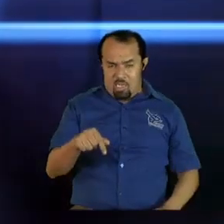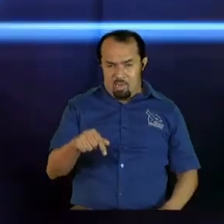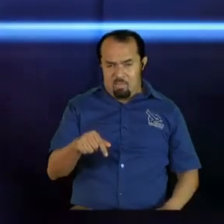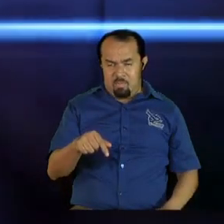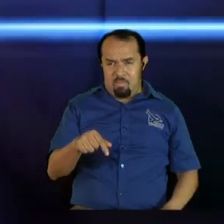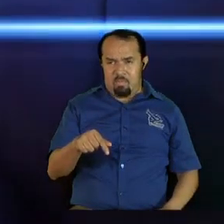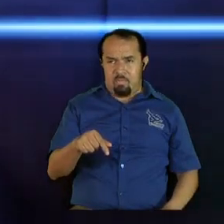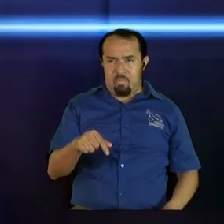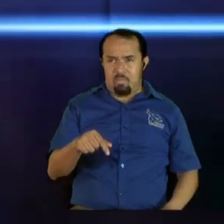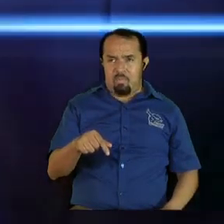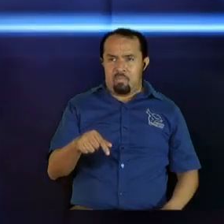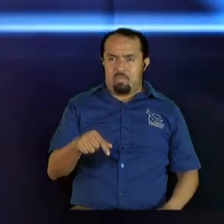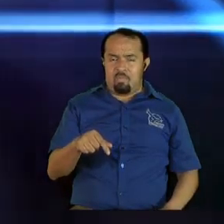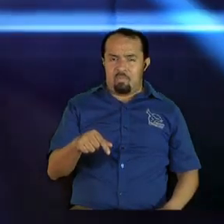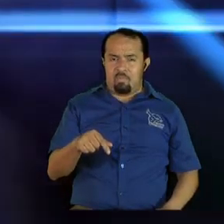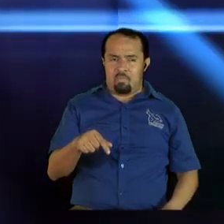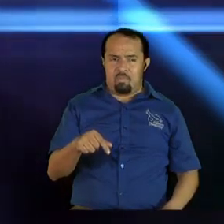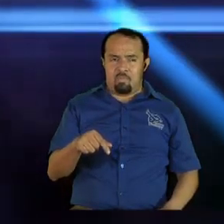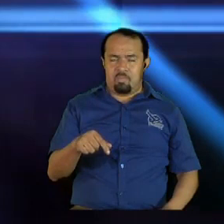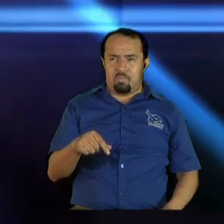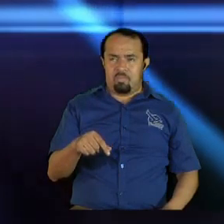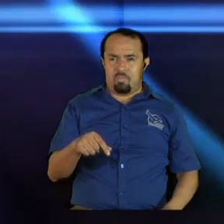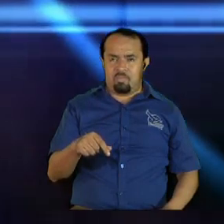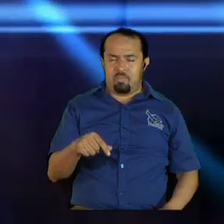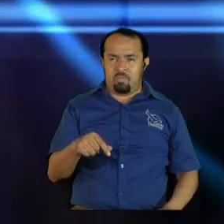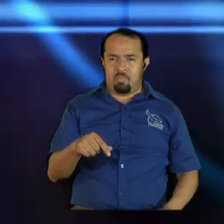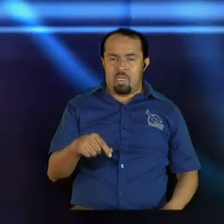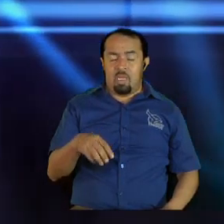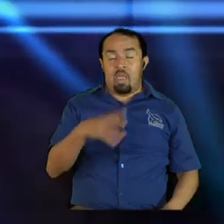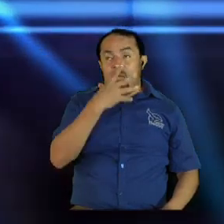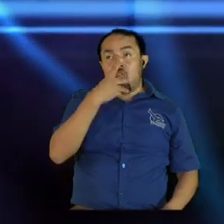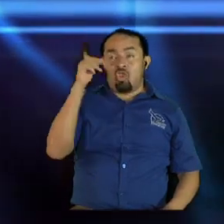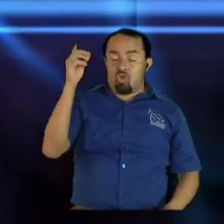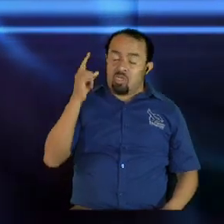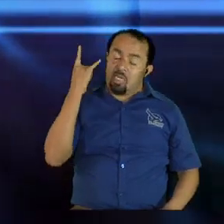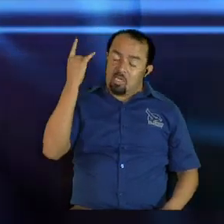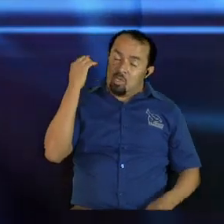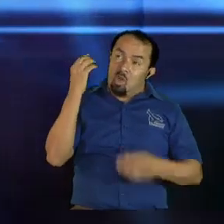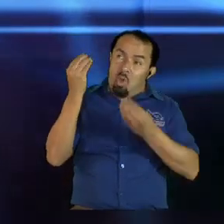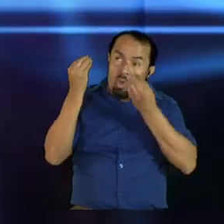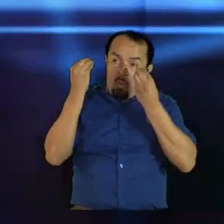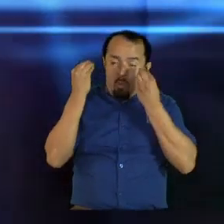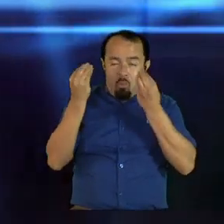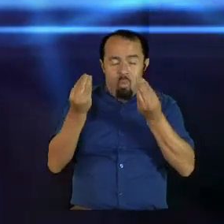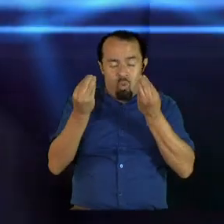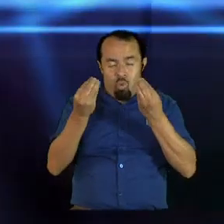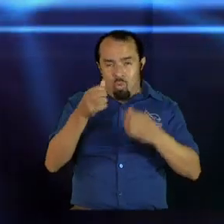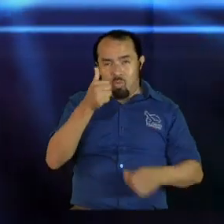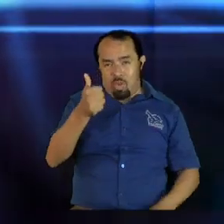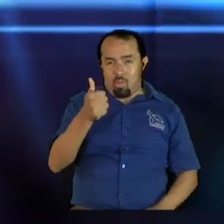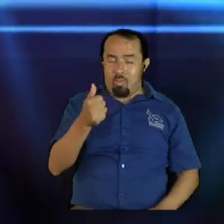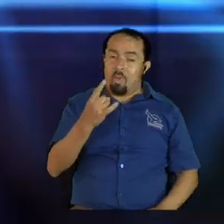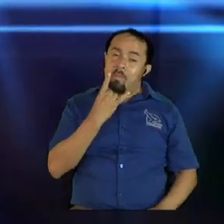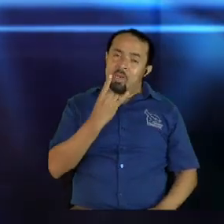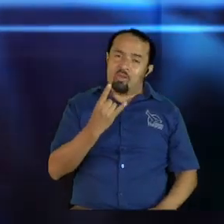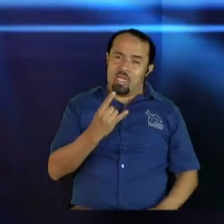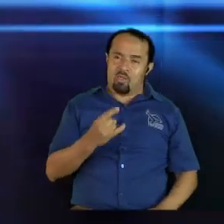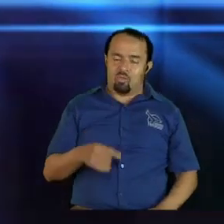todos, pero pues no es así, pues ¿qué le vamos a hacer? El Señor es bueno para perdonarnos, ¿verdad? Pero la mayoría de aquí nunca ha matado a nadie.